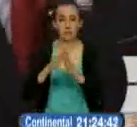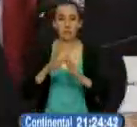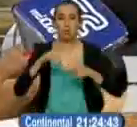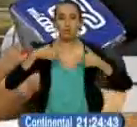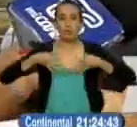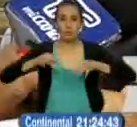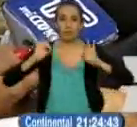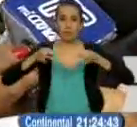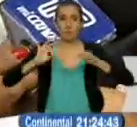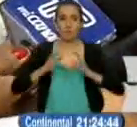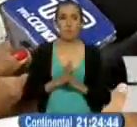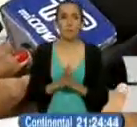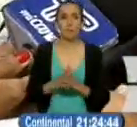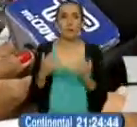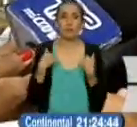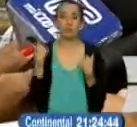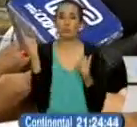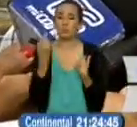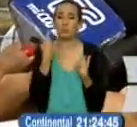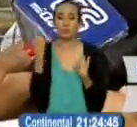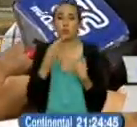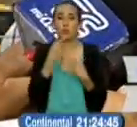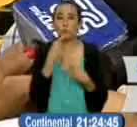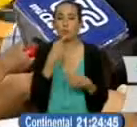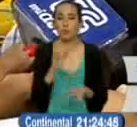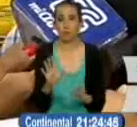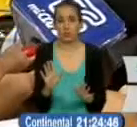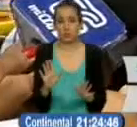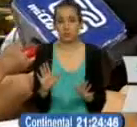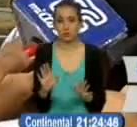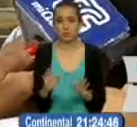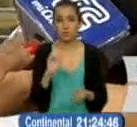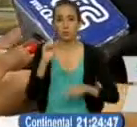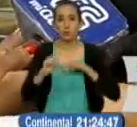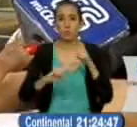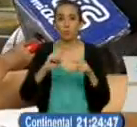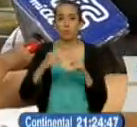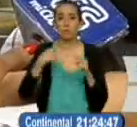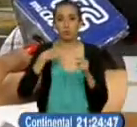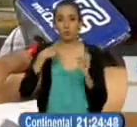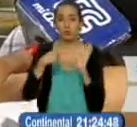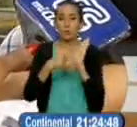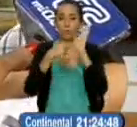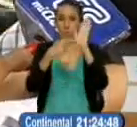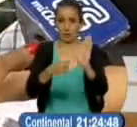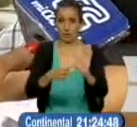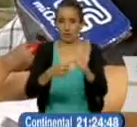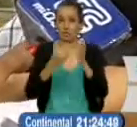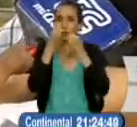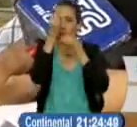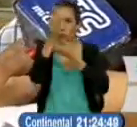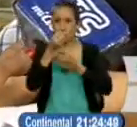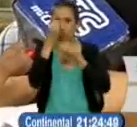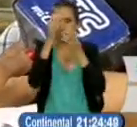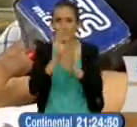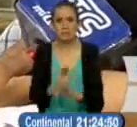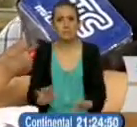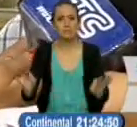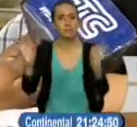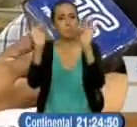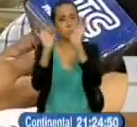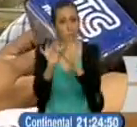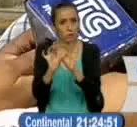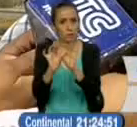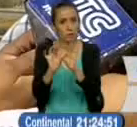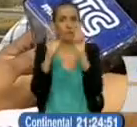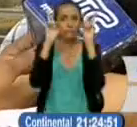Glass. Lo único que puedo decir es que lo que se presentó es una información extremadamente relevante